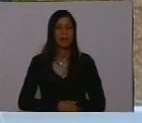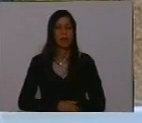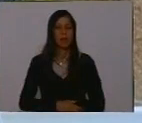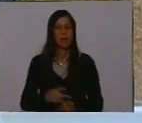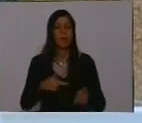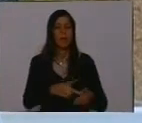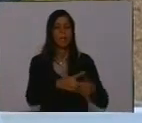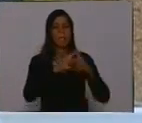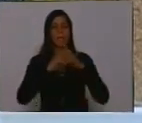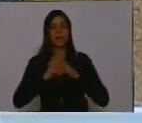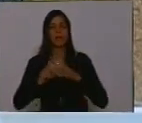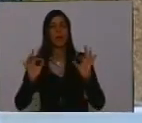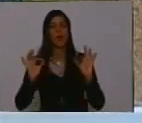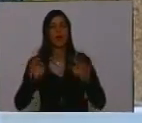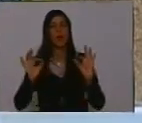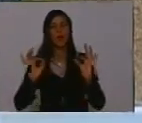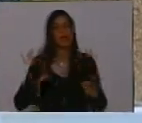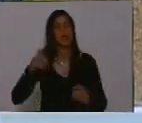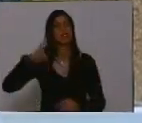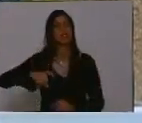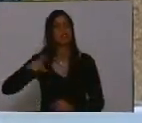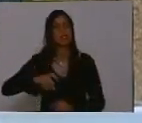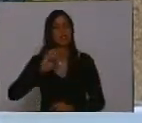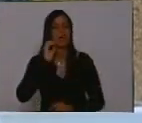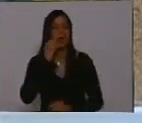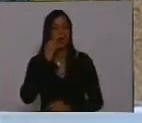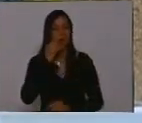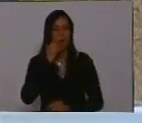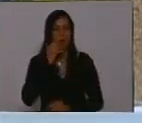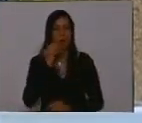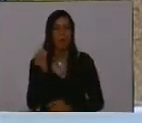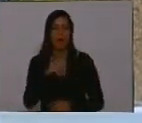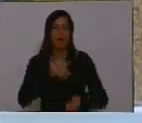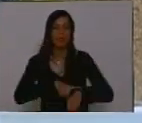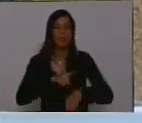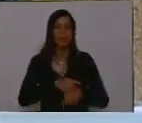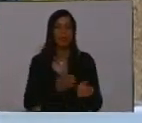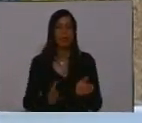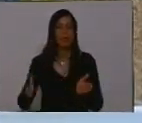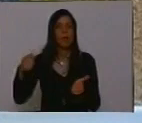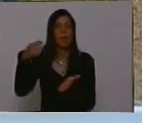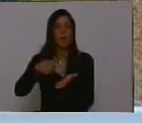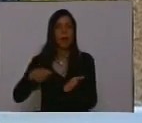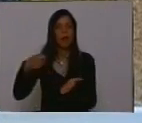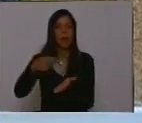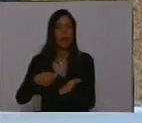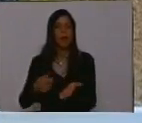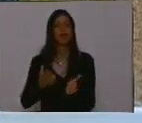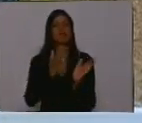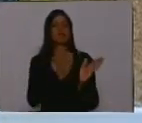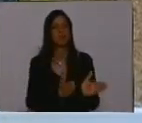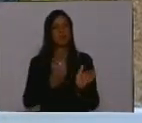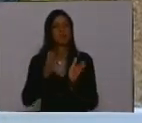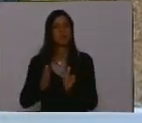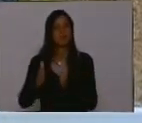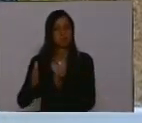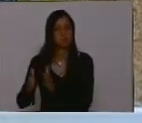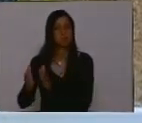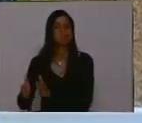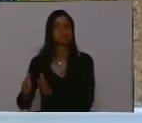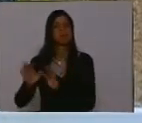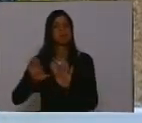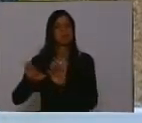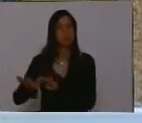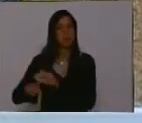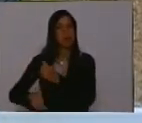de crédito de la vivienda. El aumento del plazo de crédito, el aumento del tope del financiamiento, del monto de